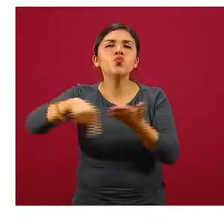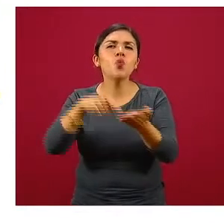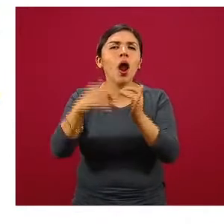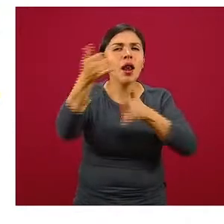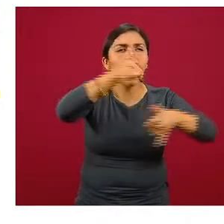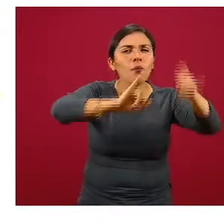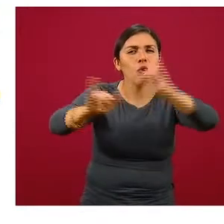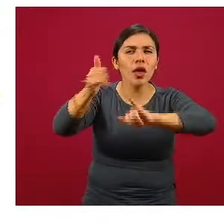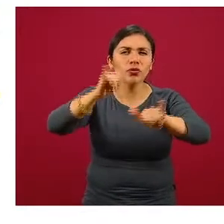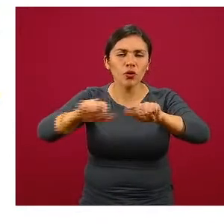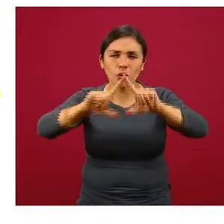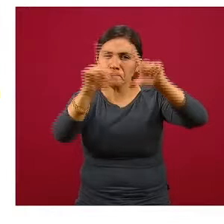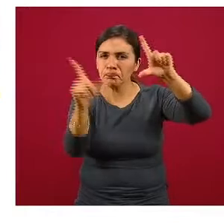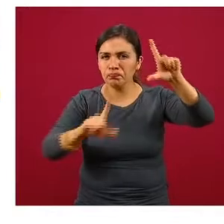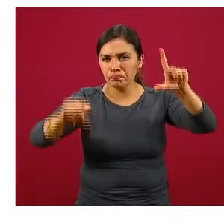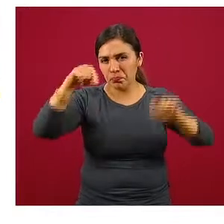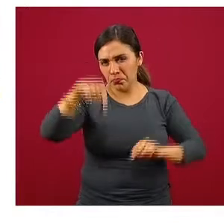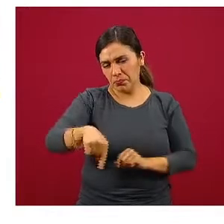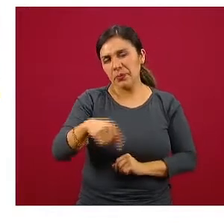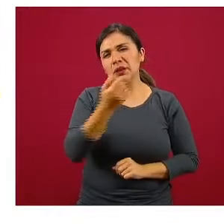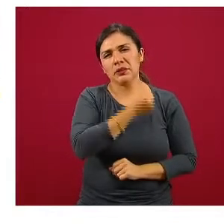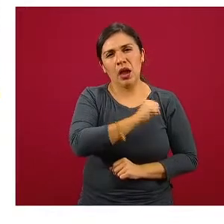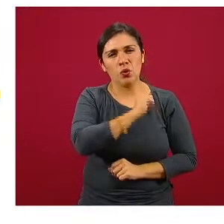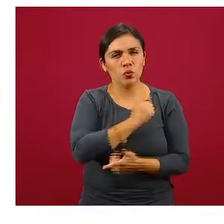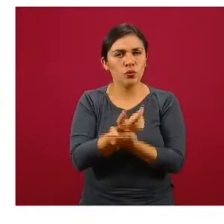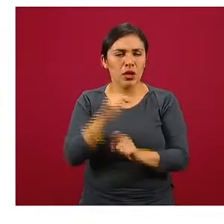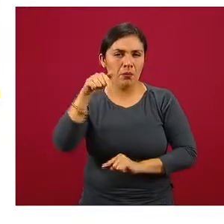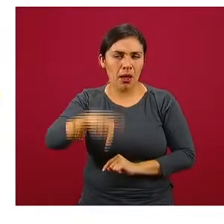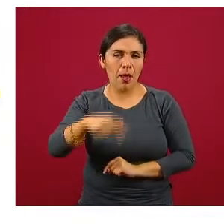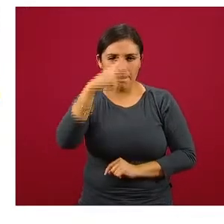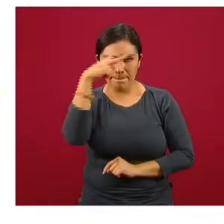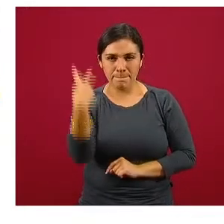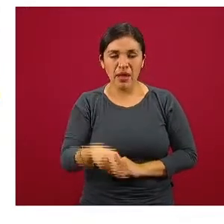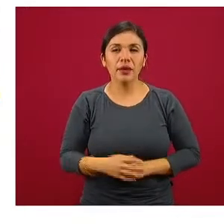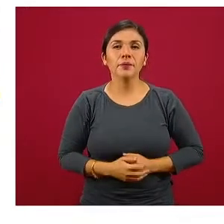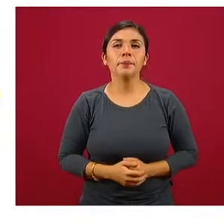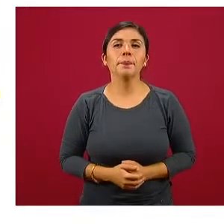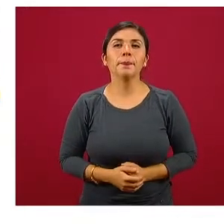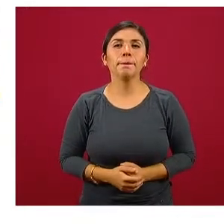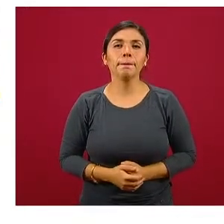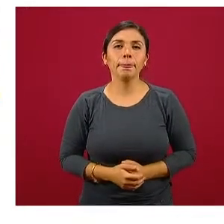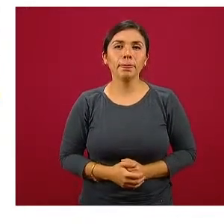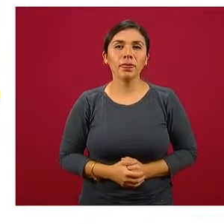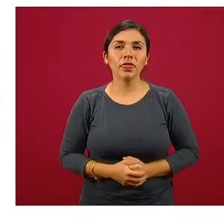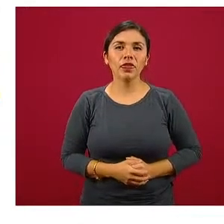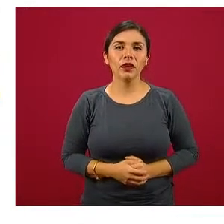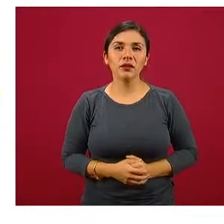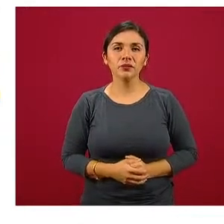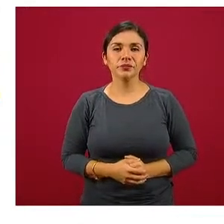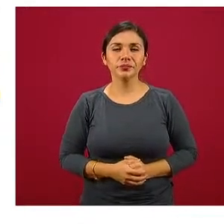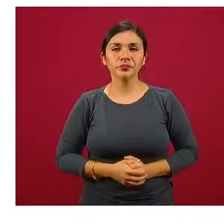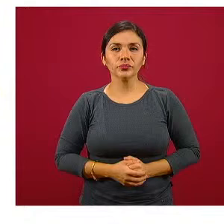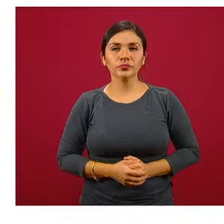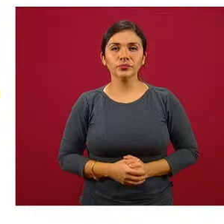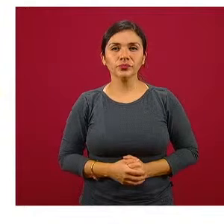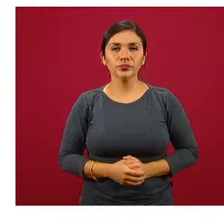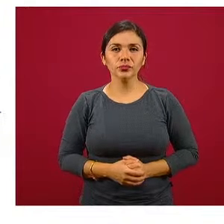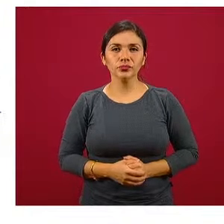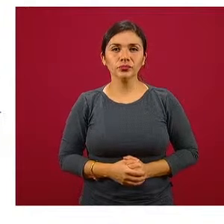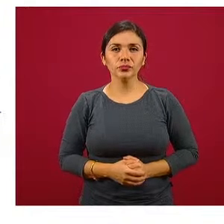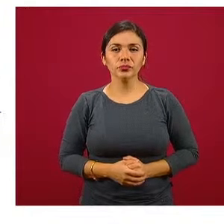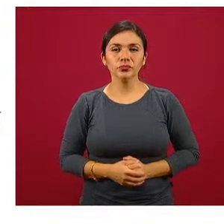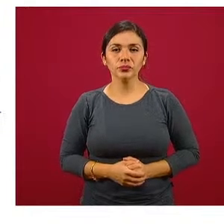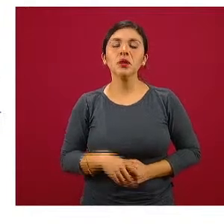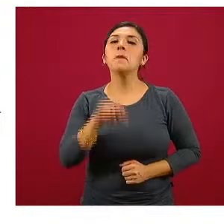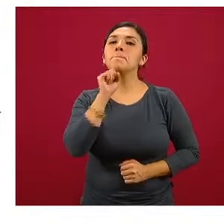red nacional de laboratorios de salud pública que opera en México. En la siguiente diapositiva vemos esta